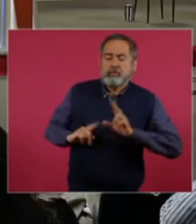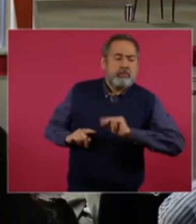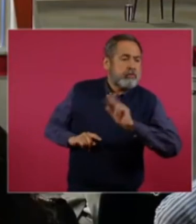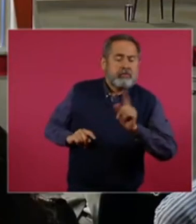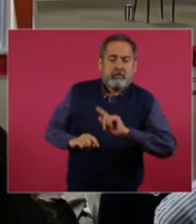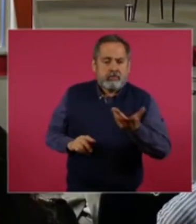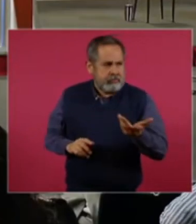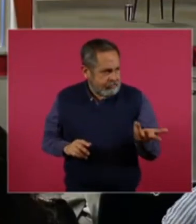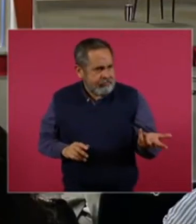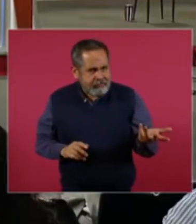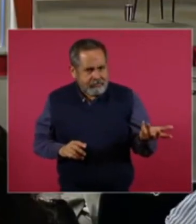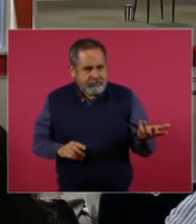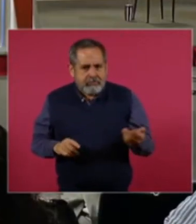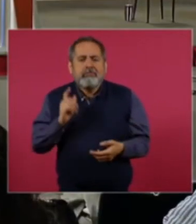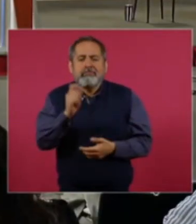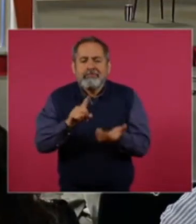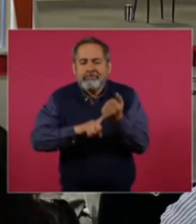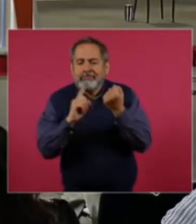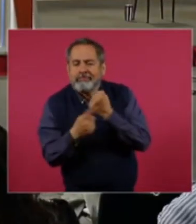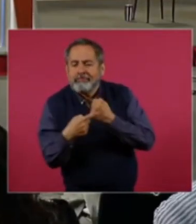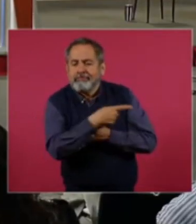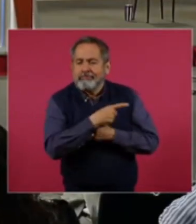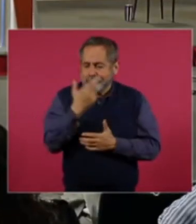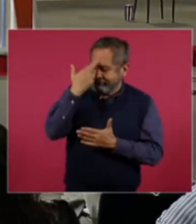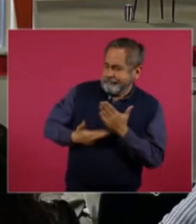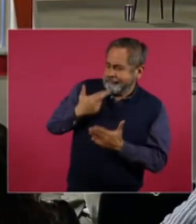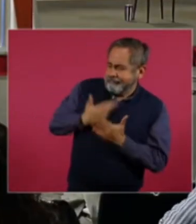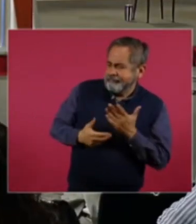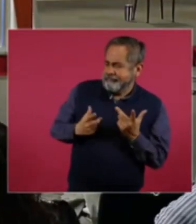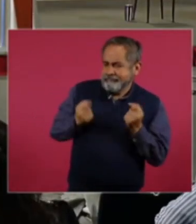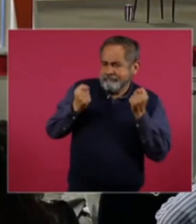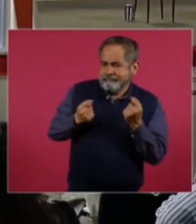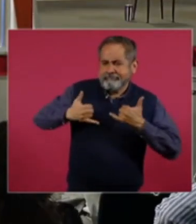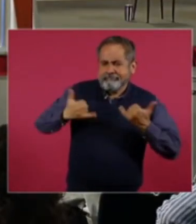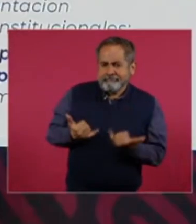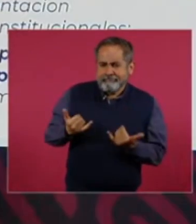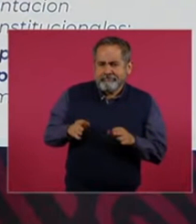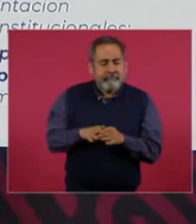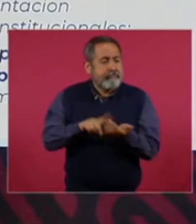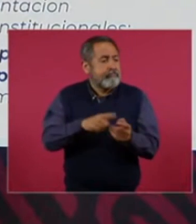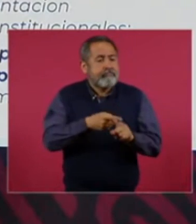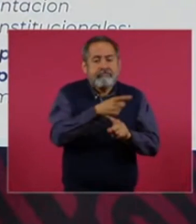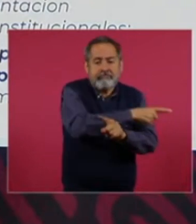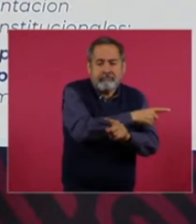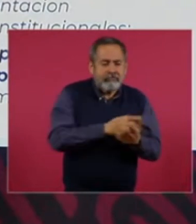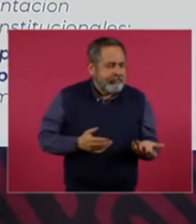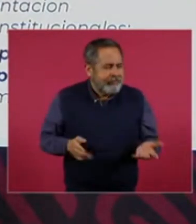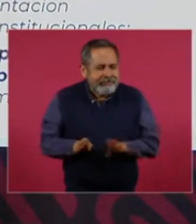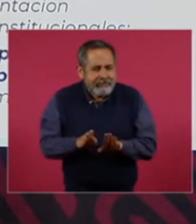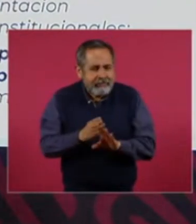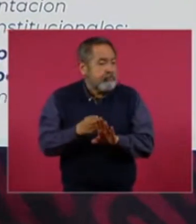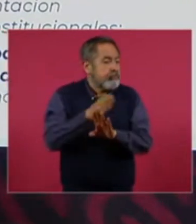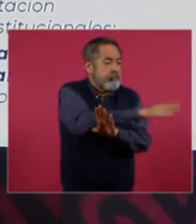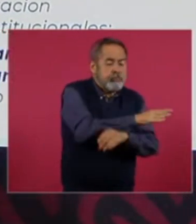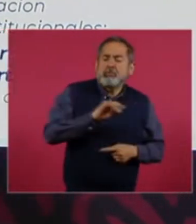es que se violente la Constitución para que hoy se aplique de manera distinta de como me la habían aplicado antes y que